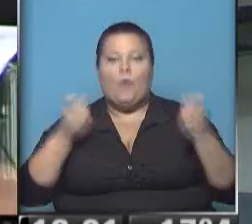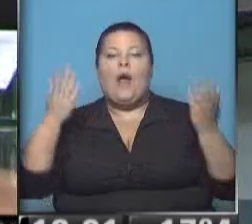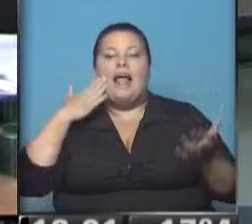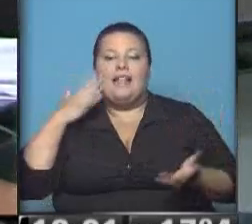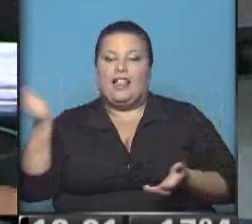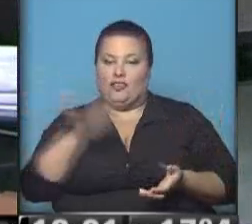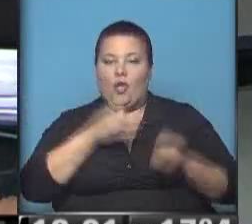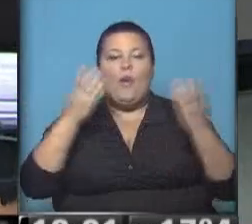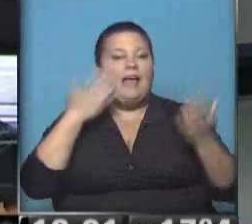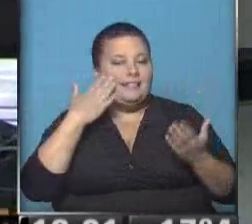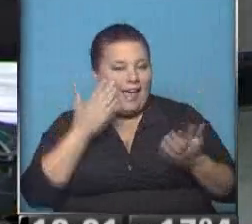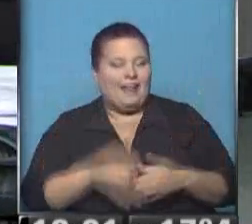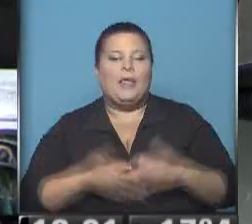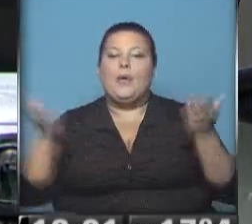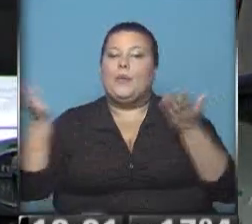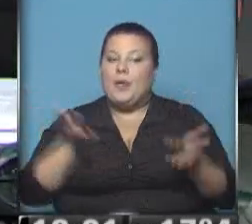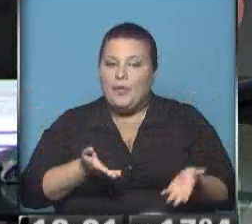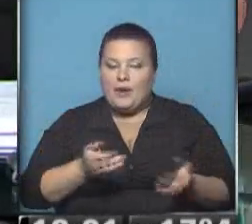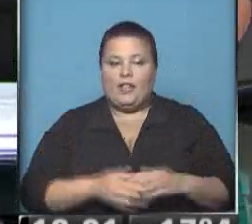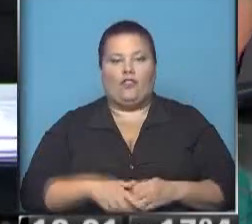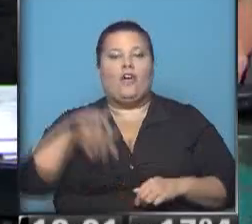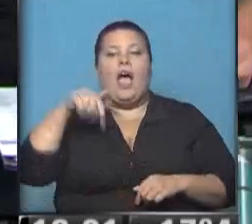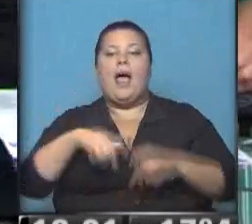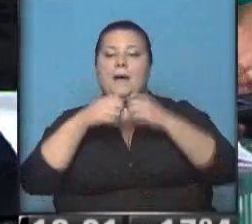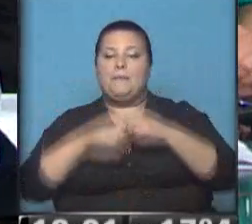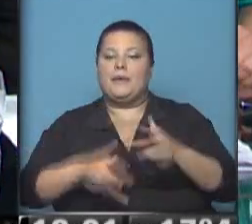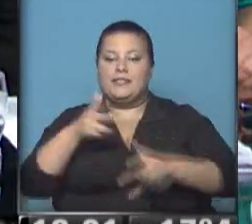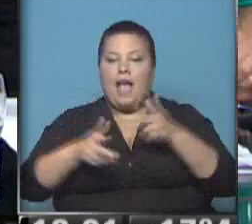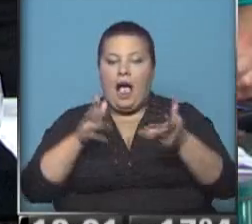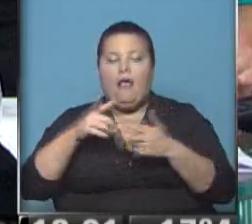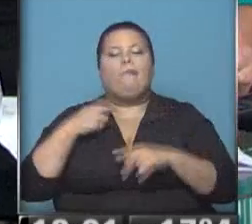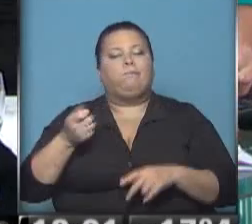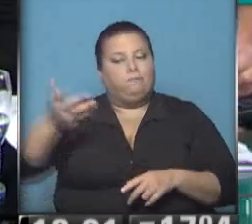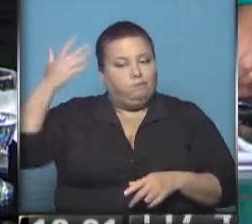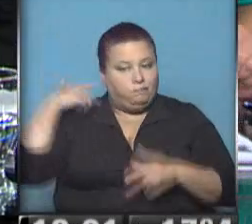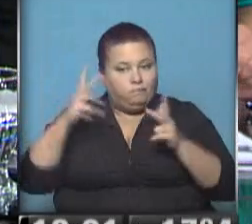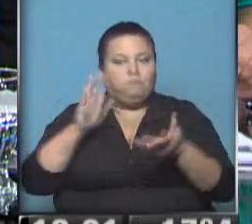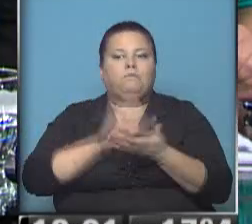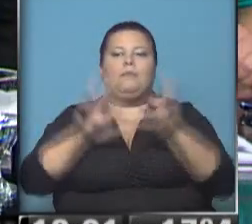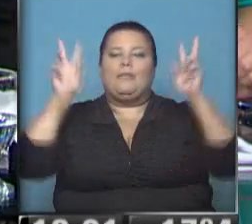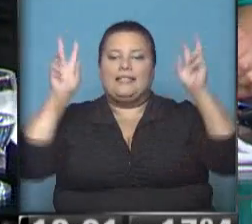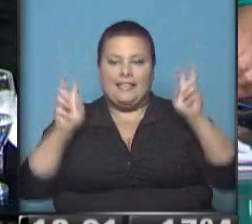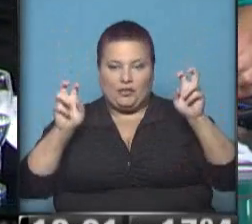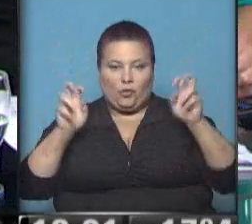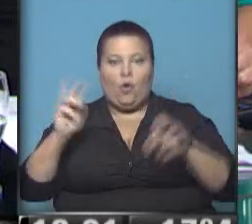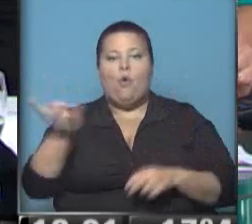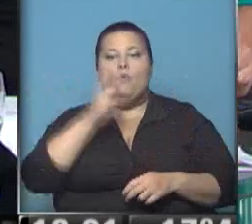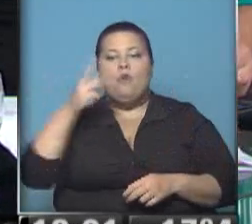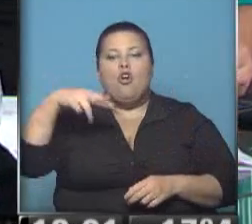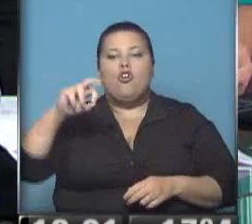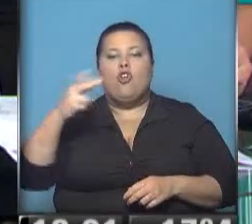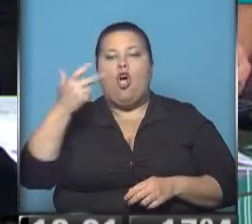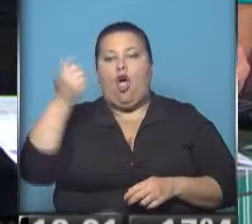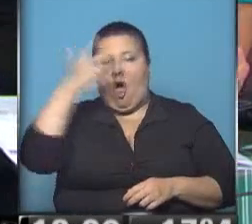Buenas tardes a todos, buenas tardes Roberto. Bienvenidos. Y vamos a comenzar hablando, se los anticipamos en uno de nuestros títulos, la muerte de Noah, un bebé